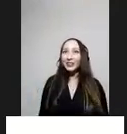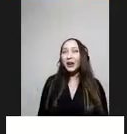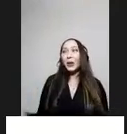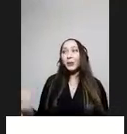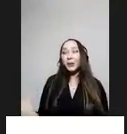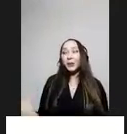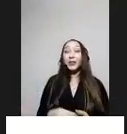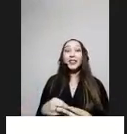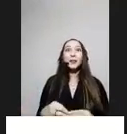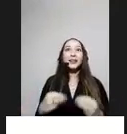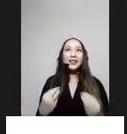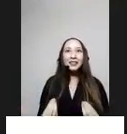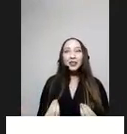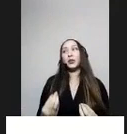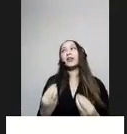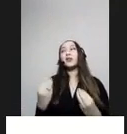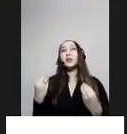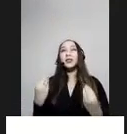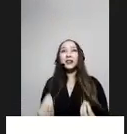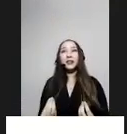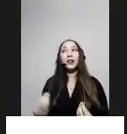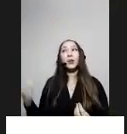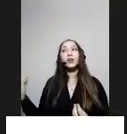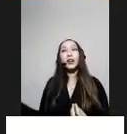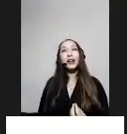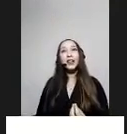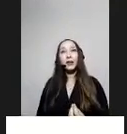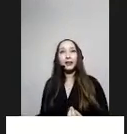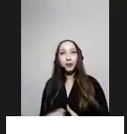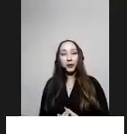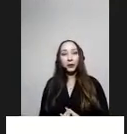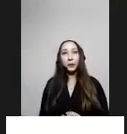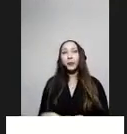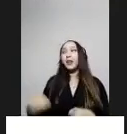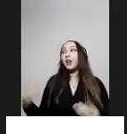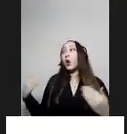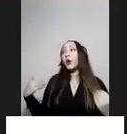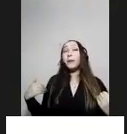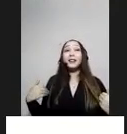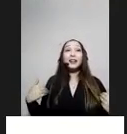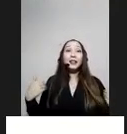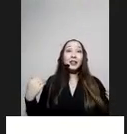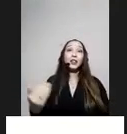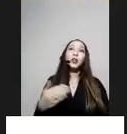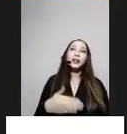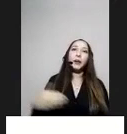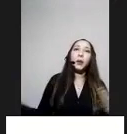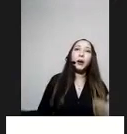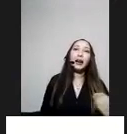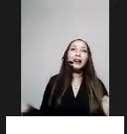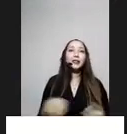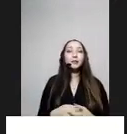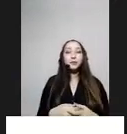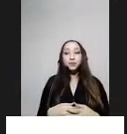es porque no estaba presente, no estaba consciente cuando dejé las llaves en ese momento. o van del trayecto del trabajo